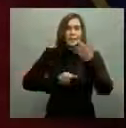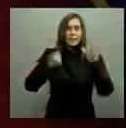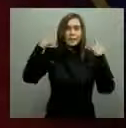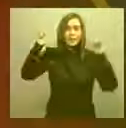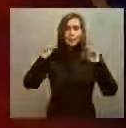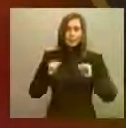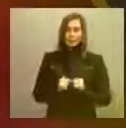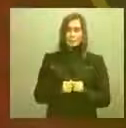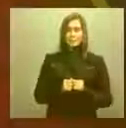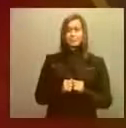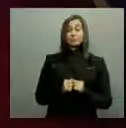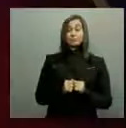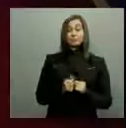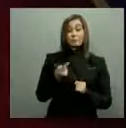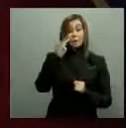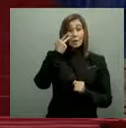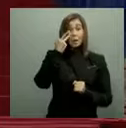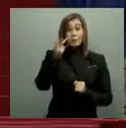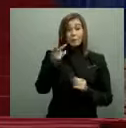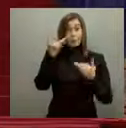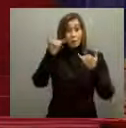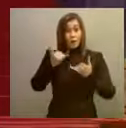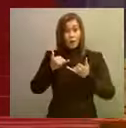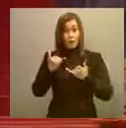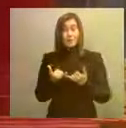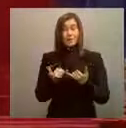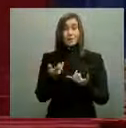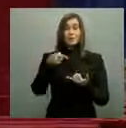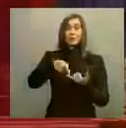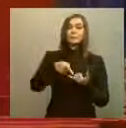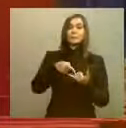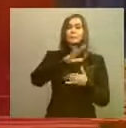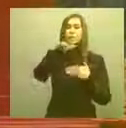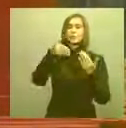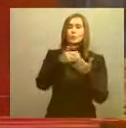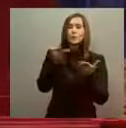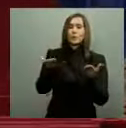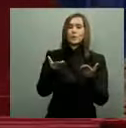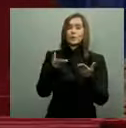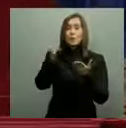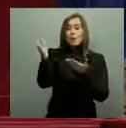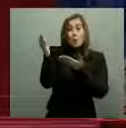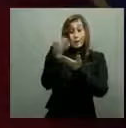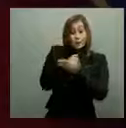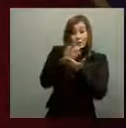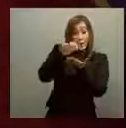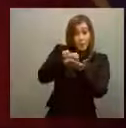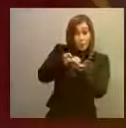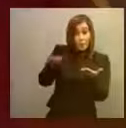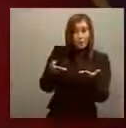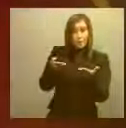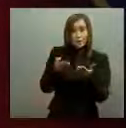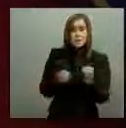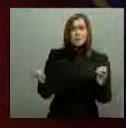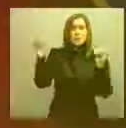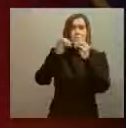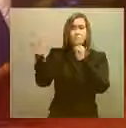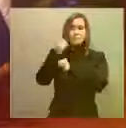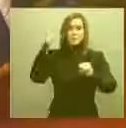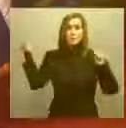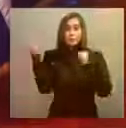ante nosotros la posibilidad de abrir una nueva etapa de recuperación para todos. Vamos a recuperar la economía y la haremos más fuerte. Vamos